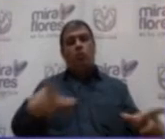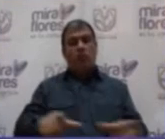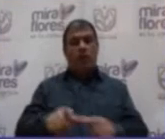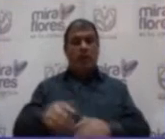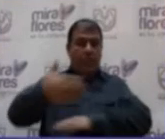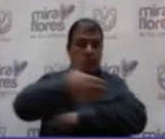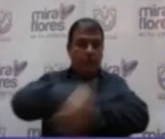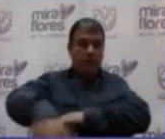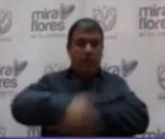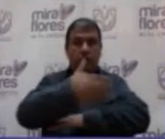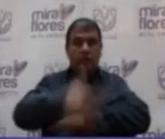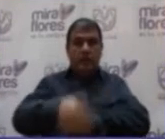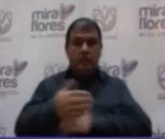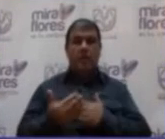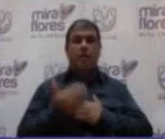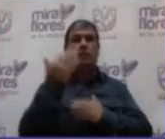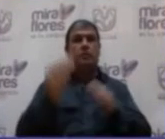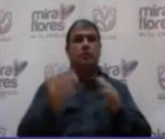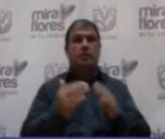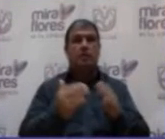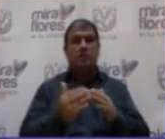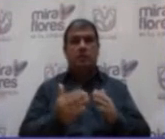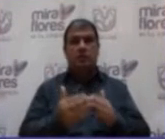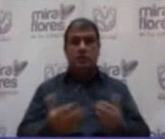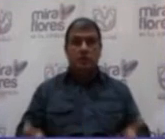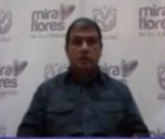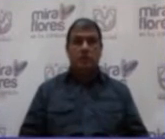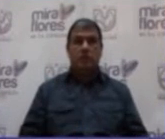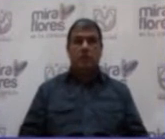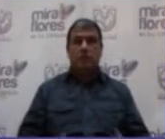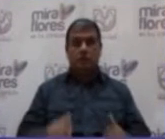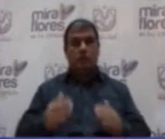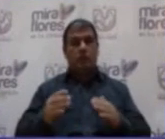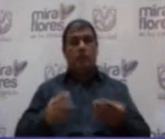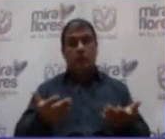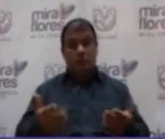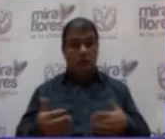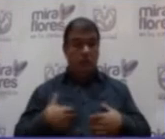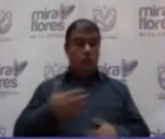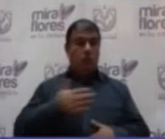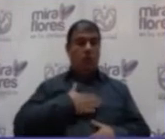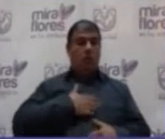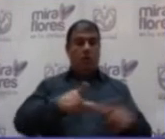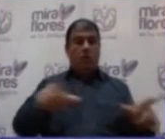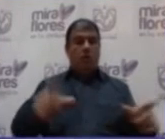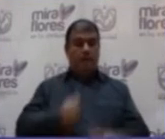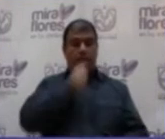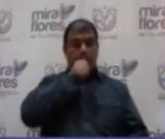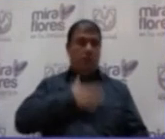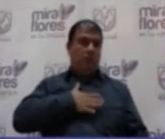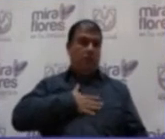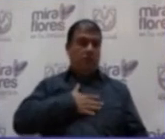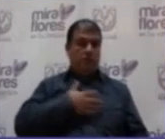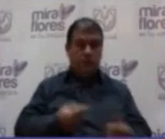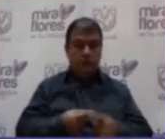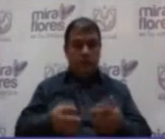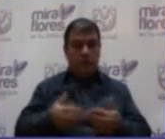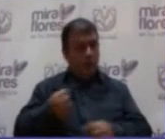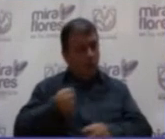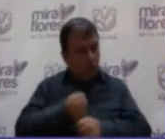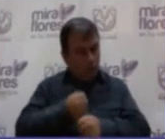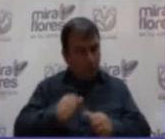pública que está delante de sus casas como si fuese un espacio privado. Asunto que también estamos nosotros continuamente